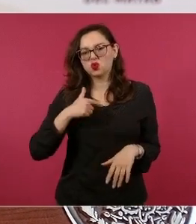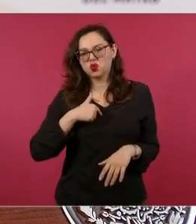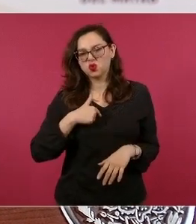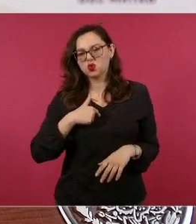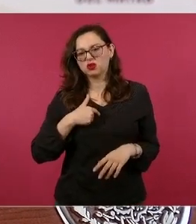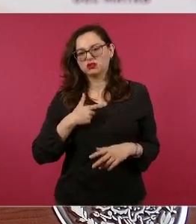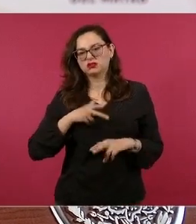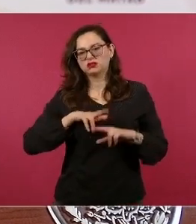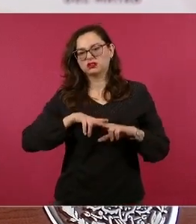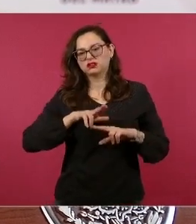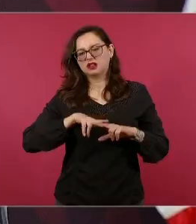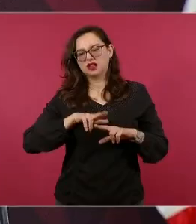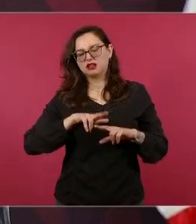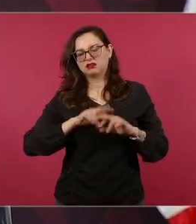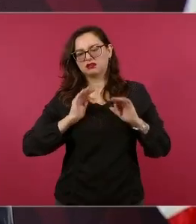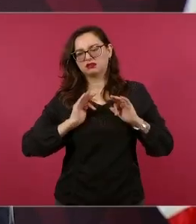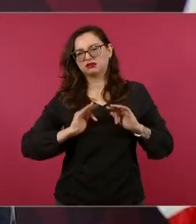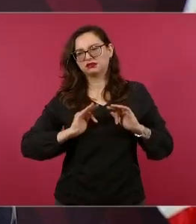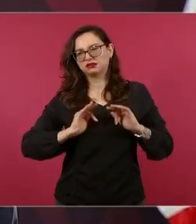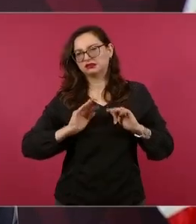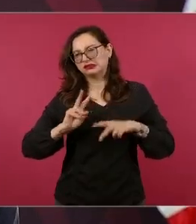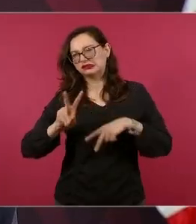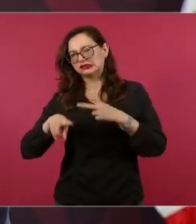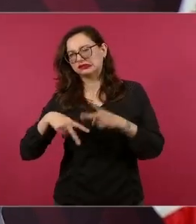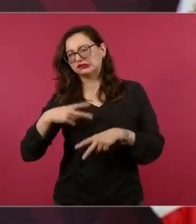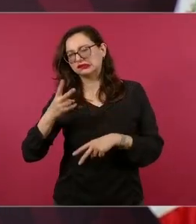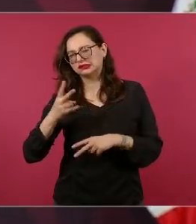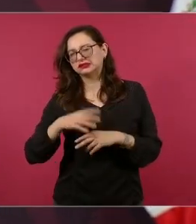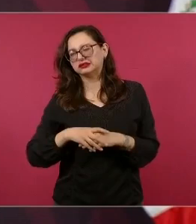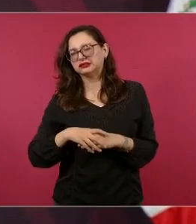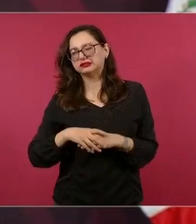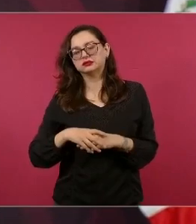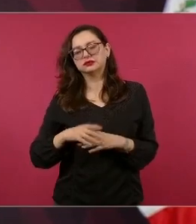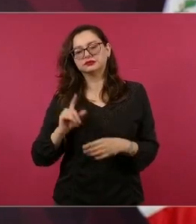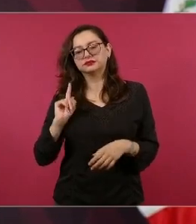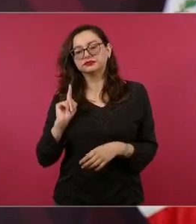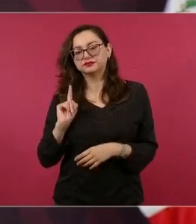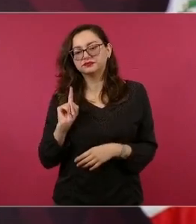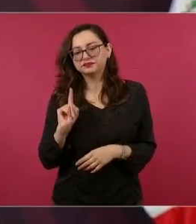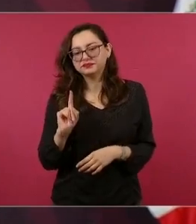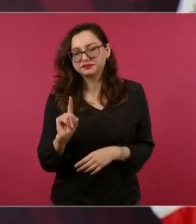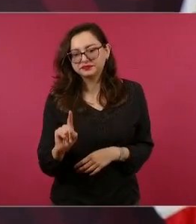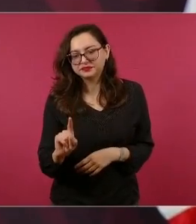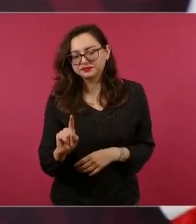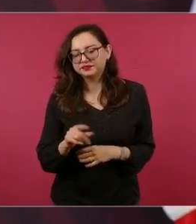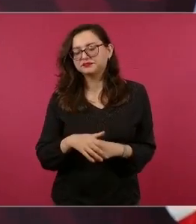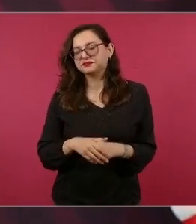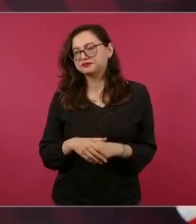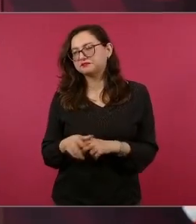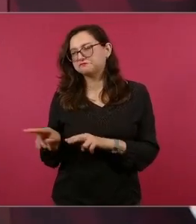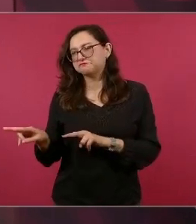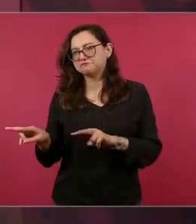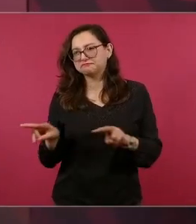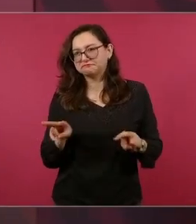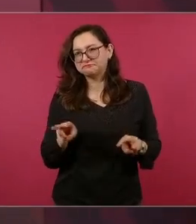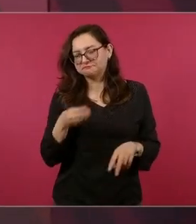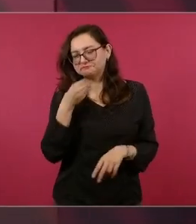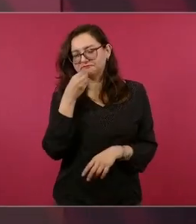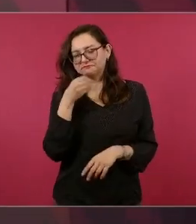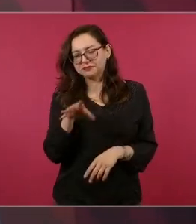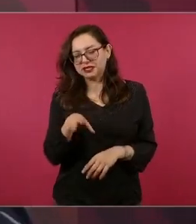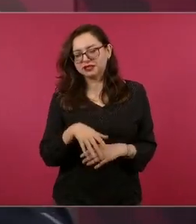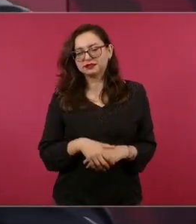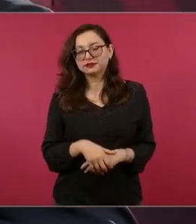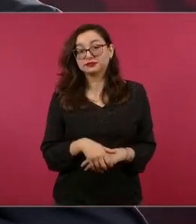se esté por aterrizar. Y ya llegábamos aquí. Me acuerdo que un día